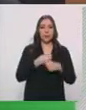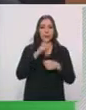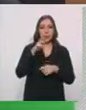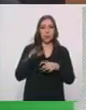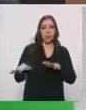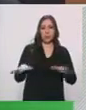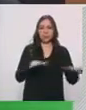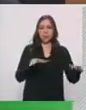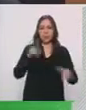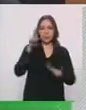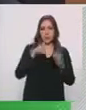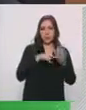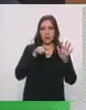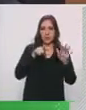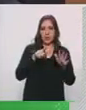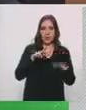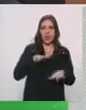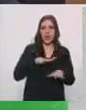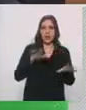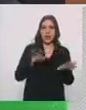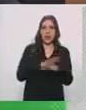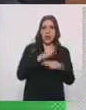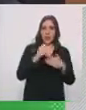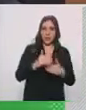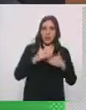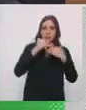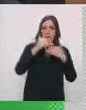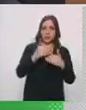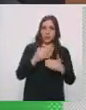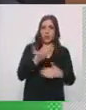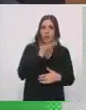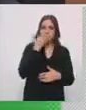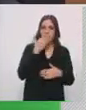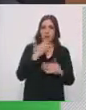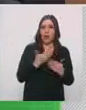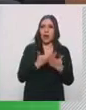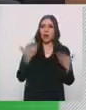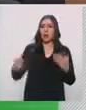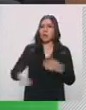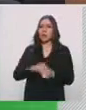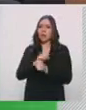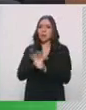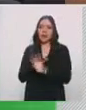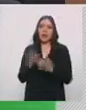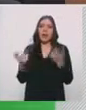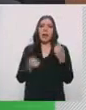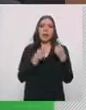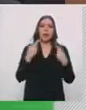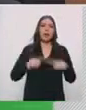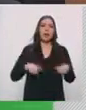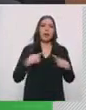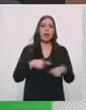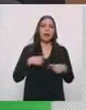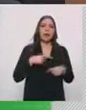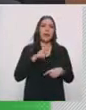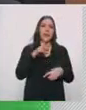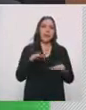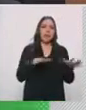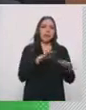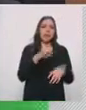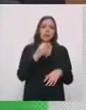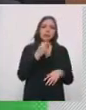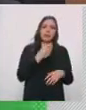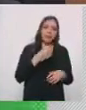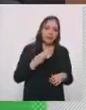una resiliencia y ahorita llega la pandemia. Hay gente que a lo mejor está siendo resiliente a la pandemia y